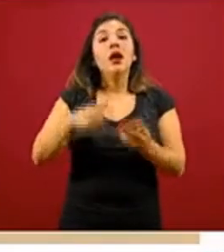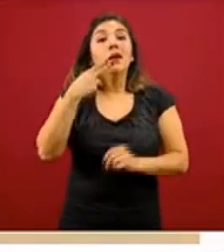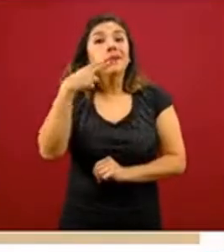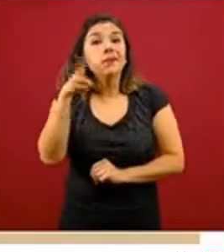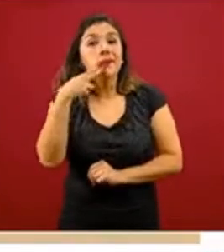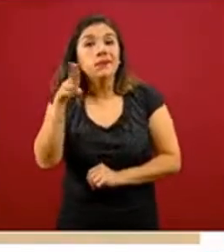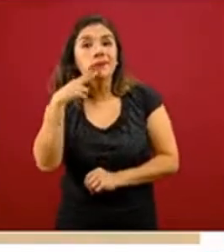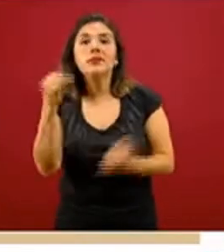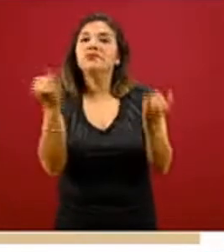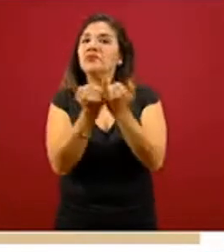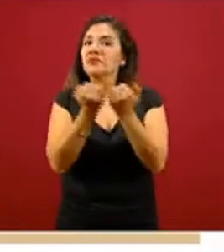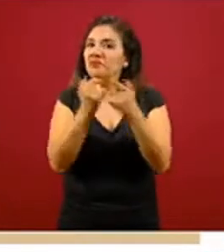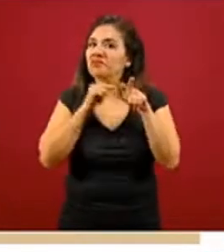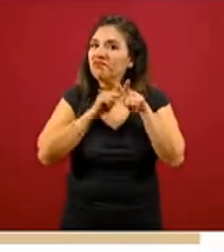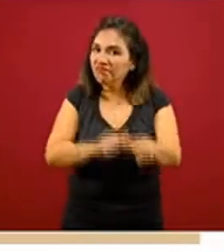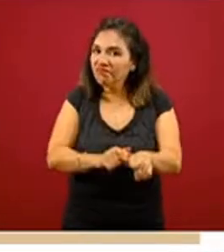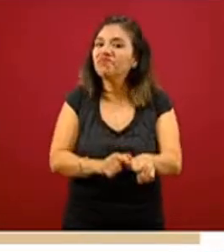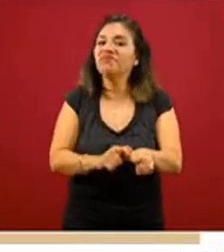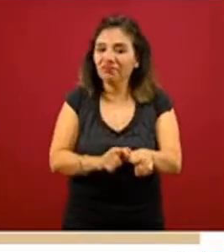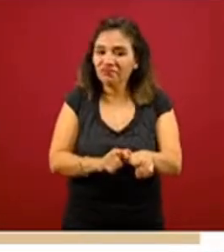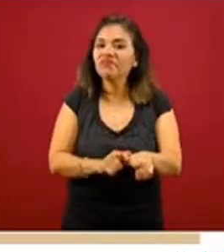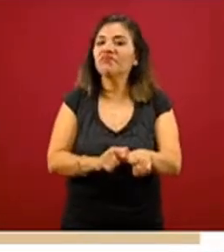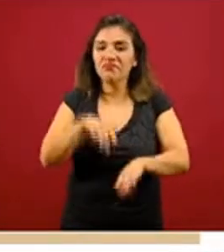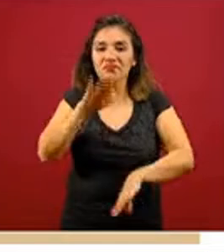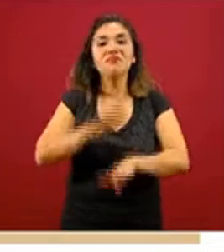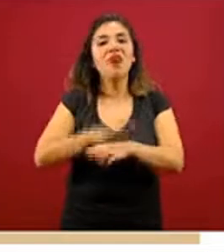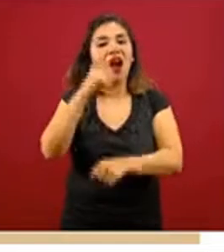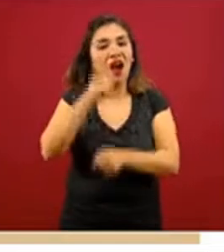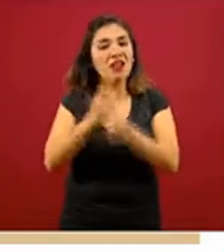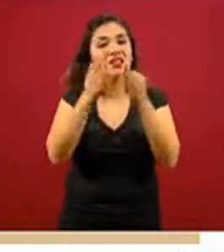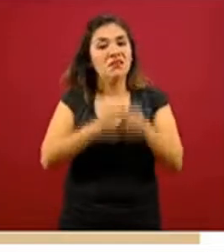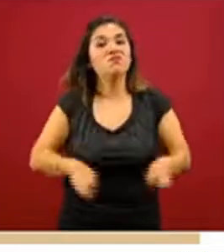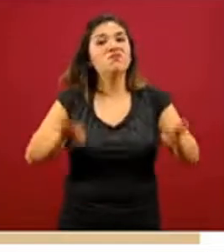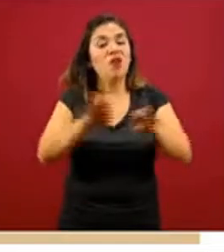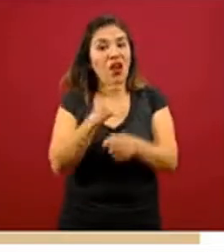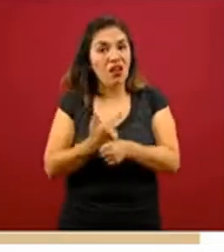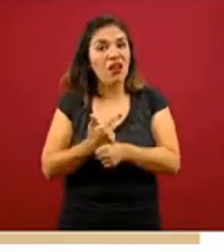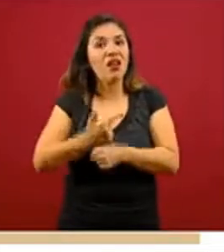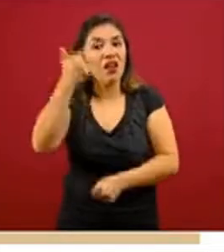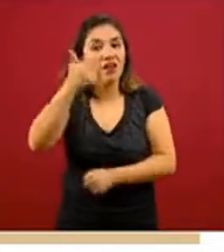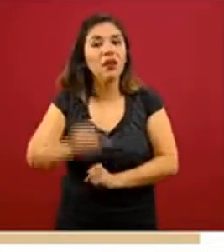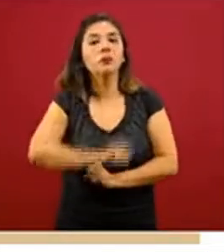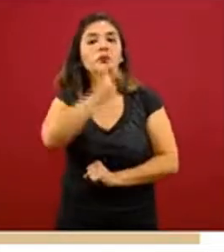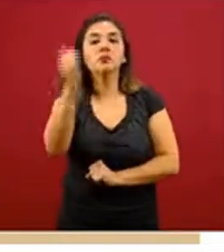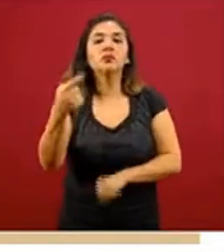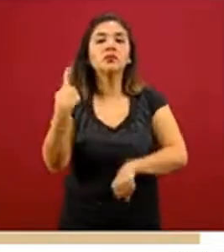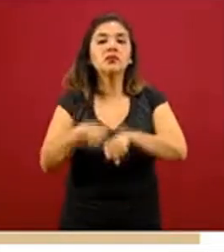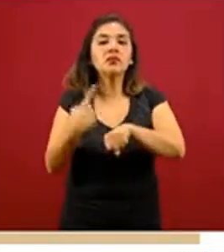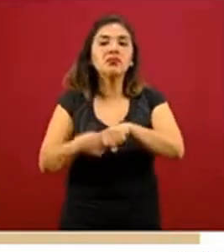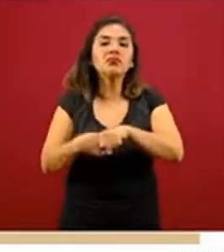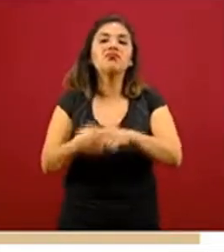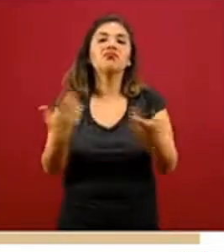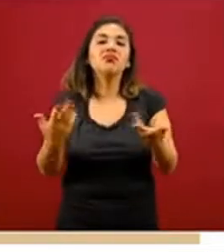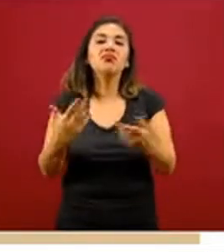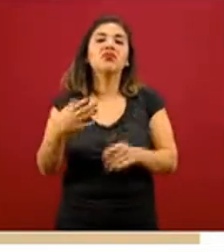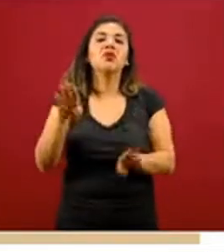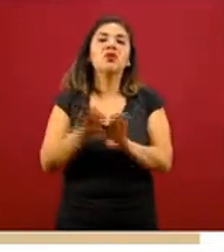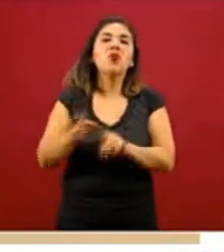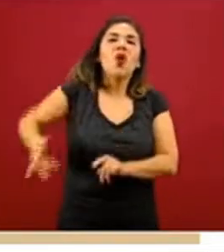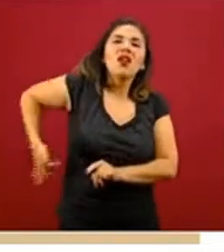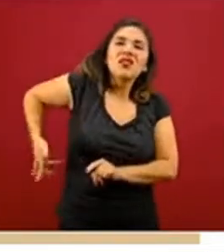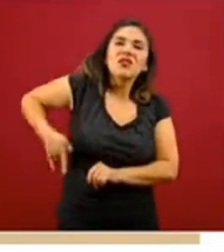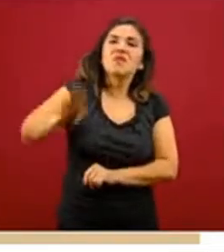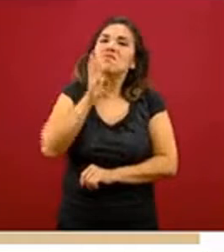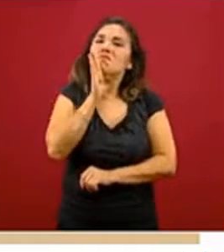este 7-9%, también como un factor de riesgo asociado. Otras enfermedades crónicas como la insuficiencia renal,